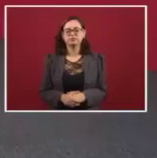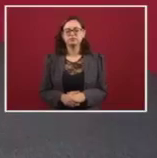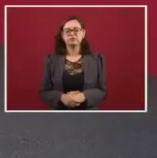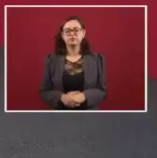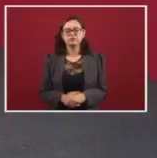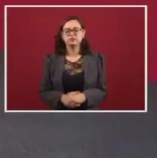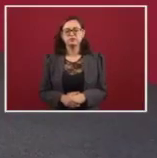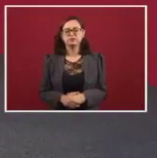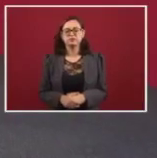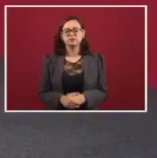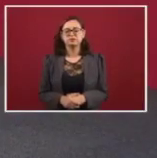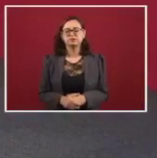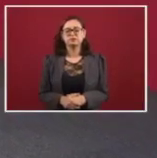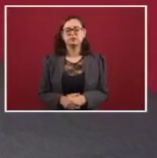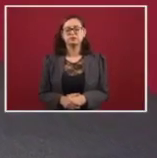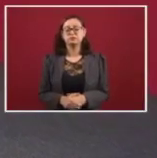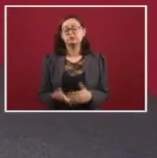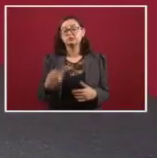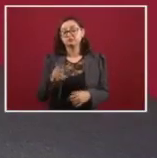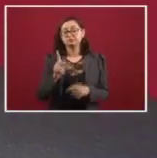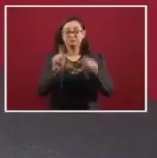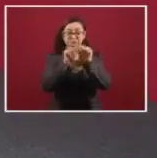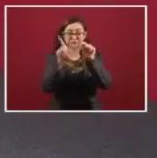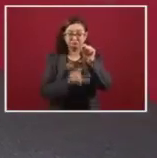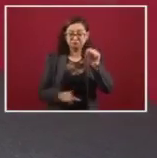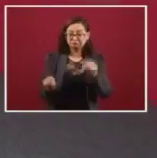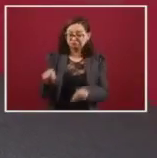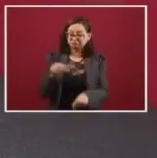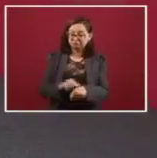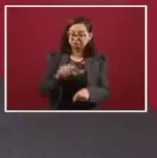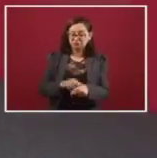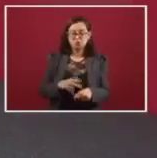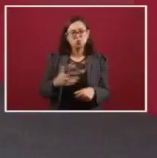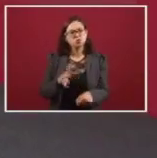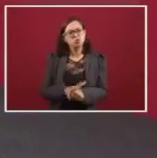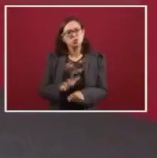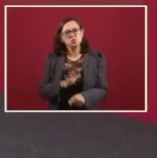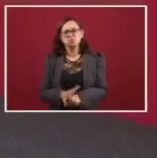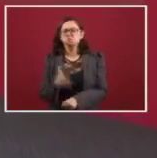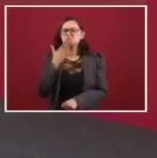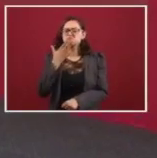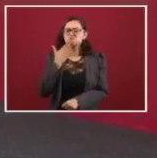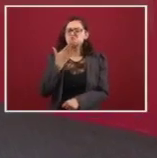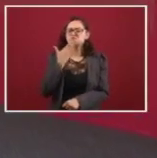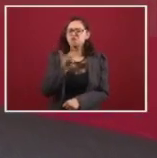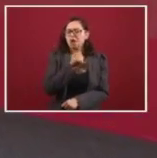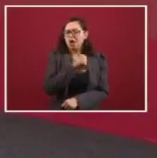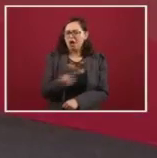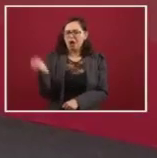hay muy buenos médicos en el país, buenos especialistas.